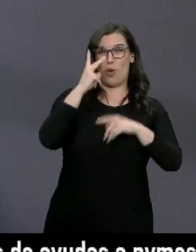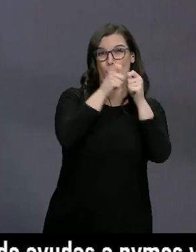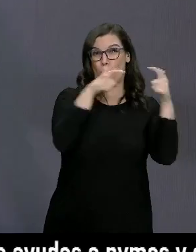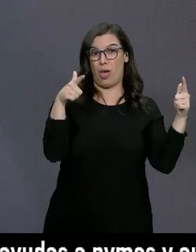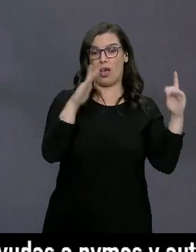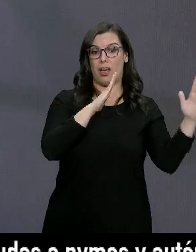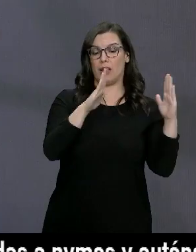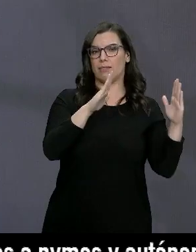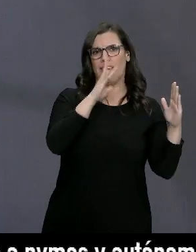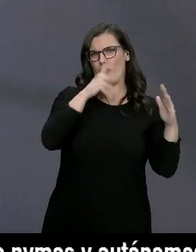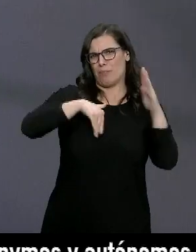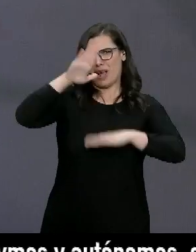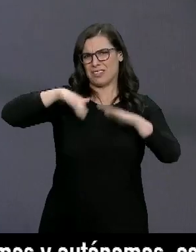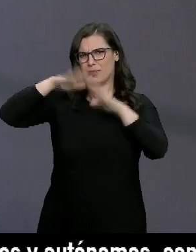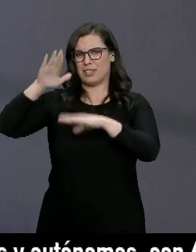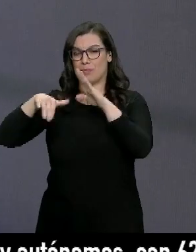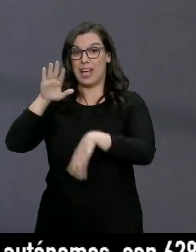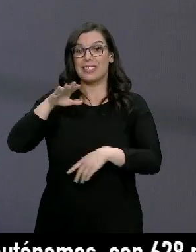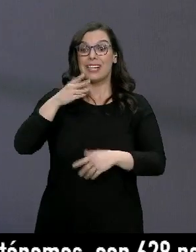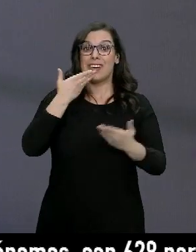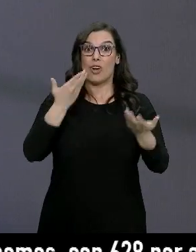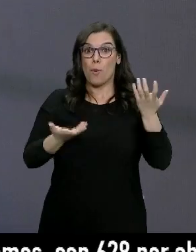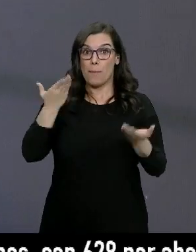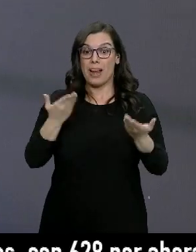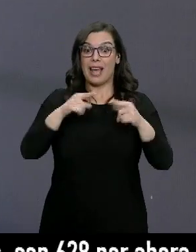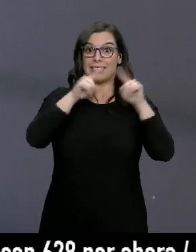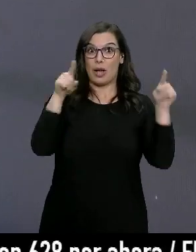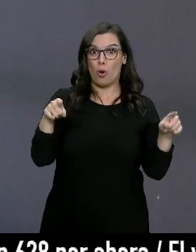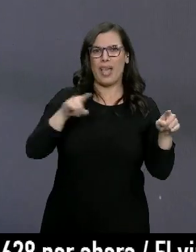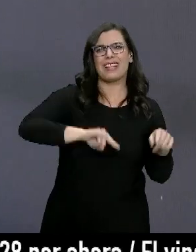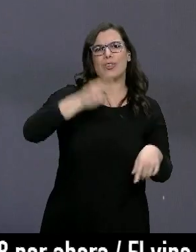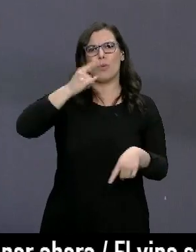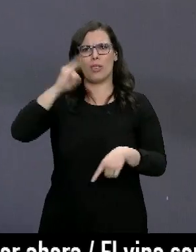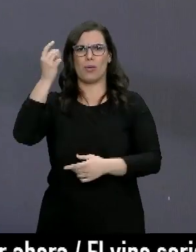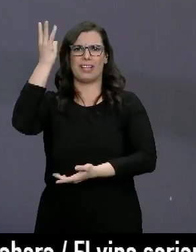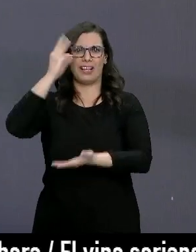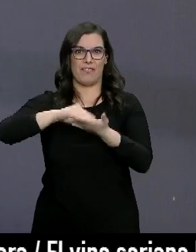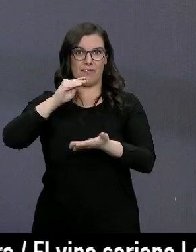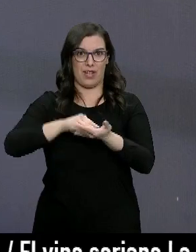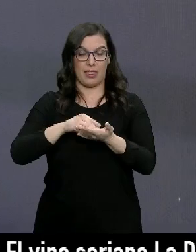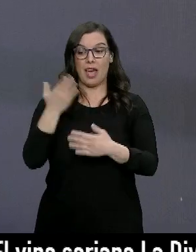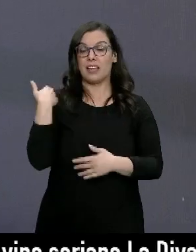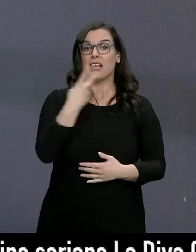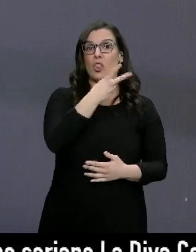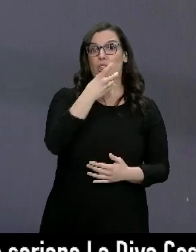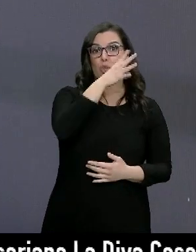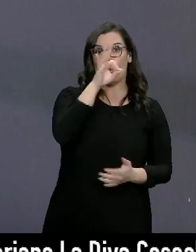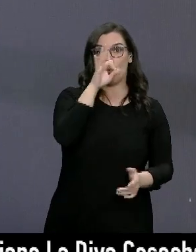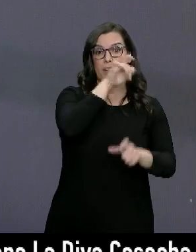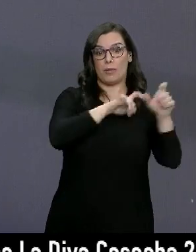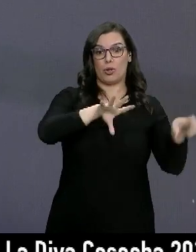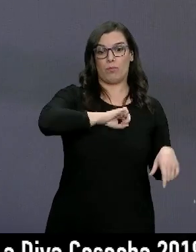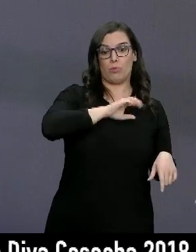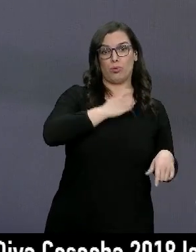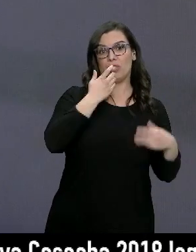ola. Segovia incluso lo triplica, que ha pasado de una incidencia a 7 días de 250 casos por 100.000